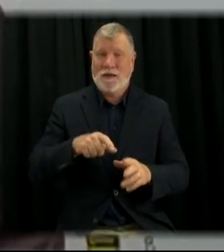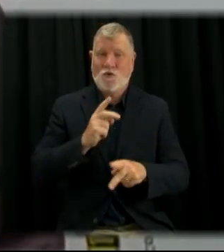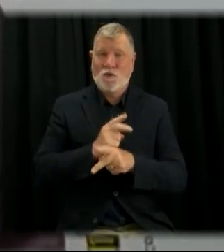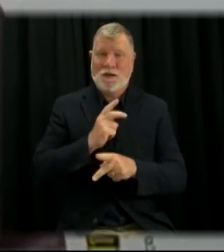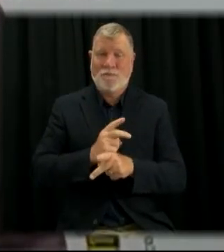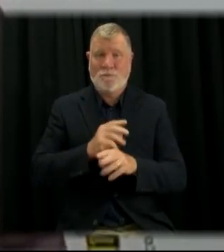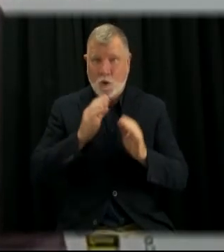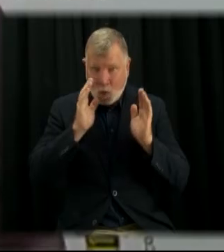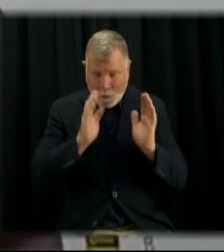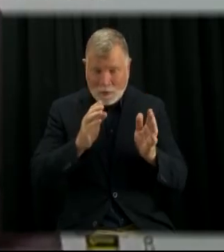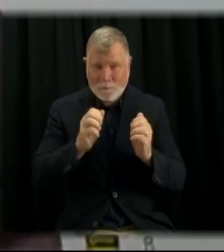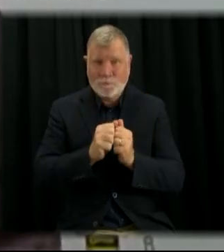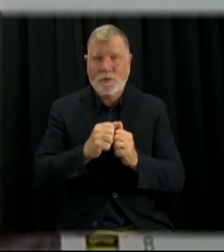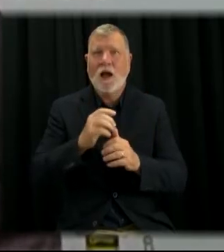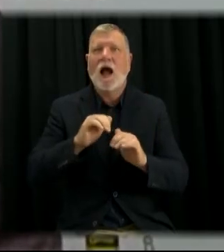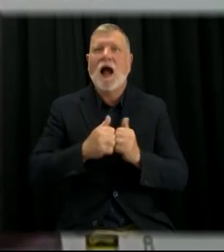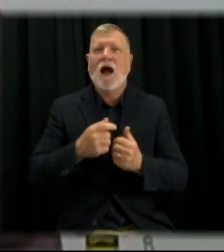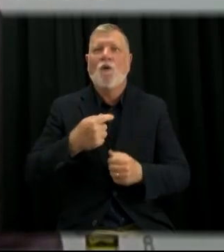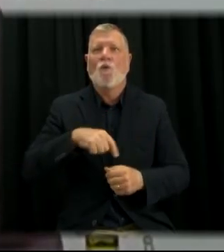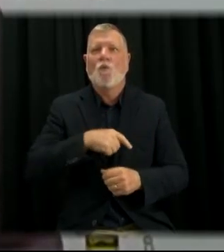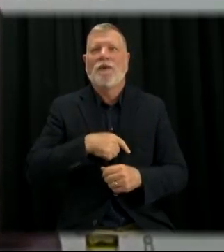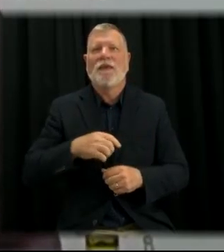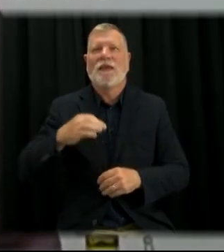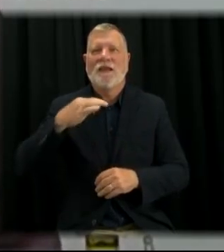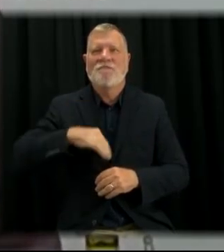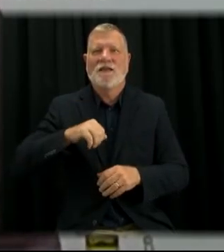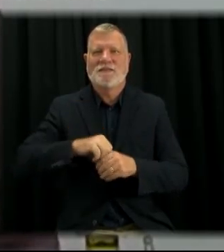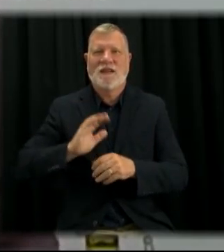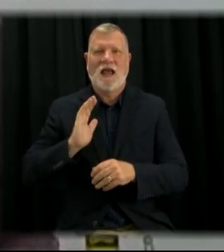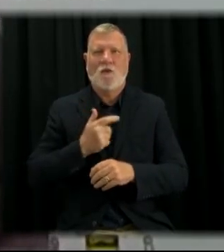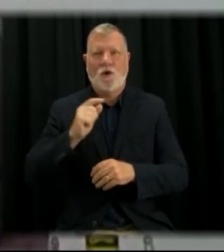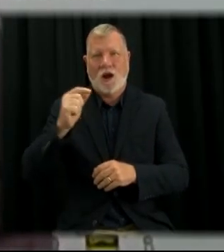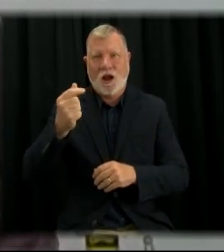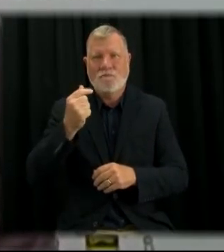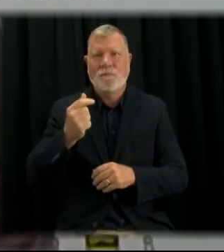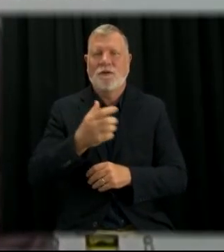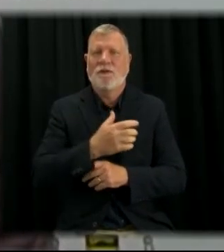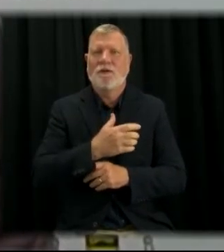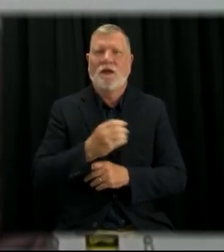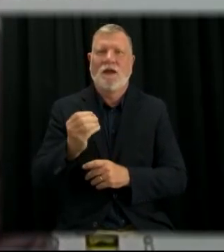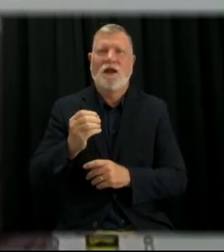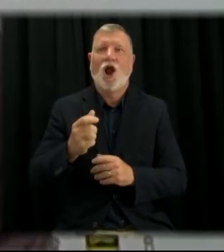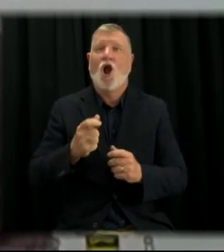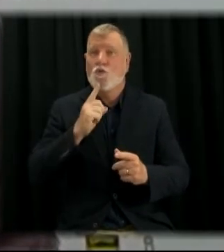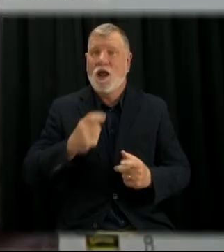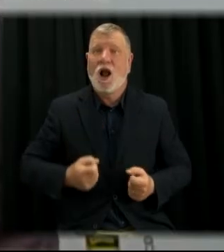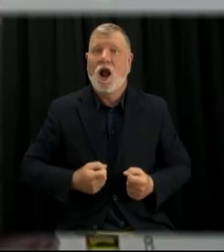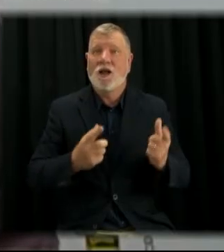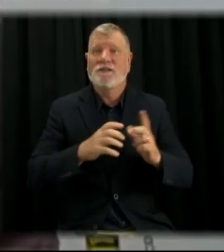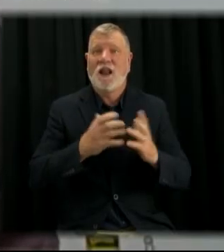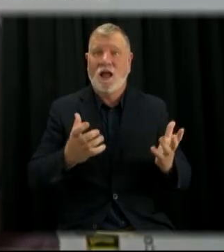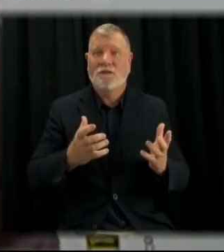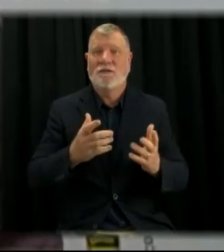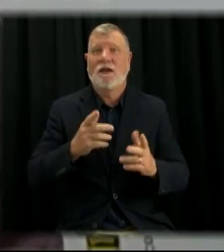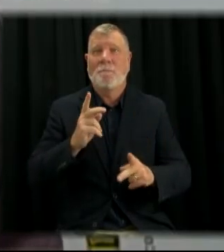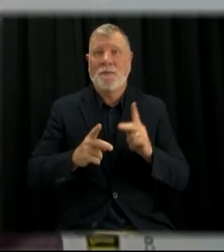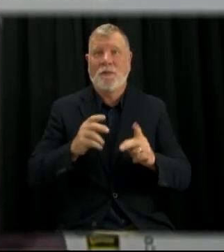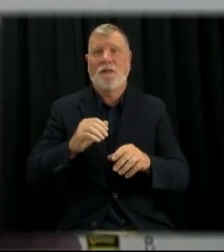secretario, es que tenemos que prestar atención de una manera más cercana de cómo invertir en nuestro gobierno, porque nos está